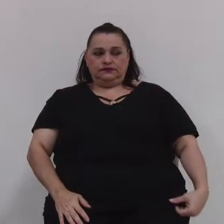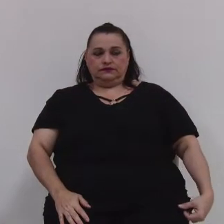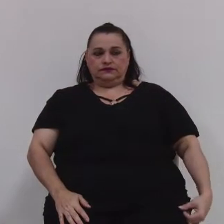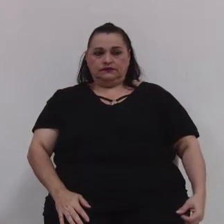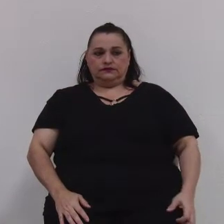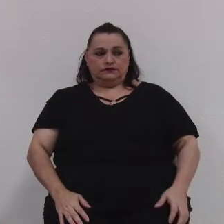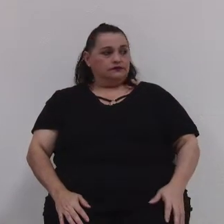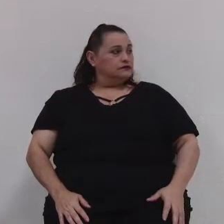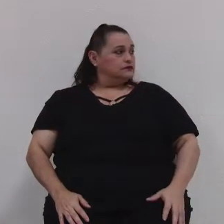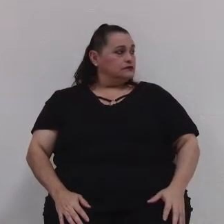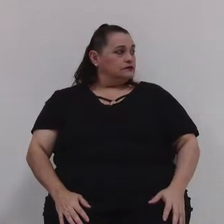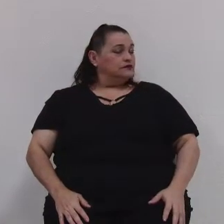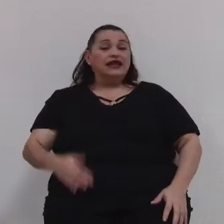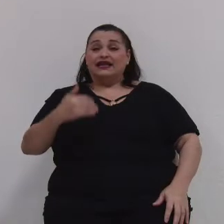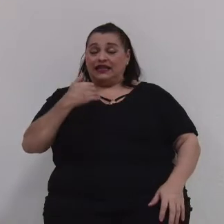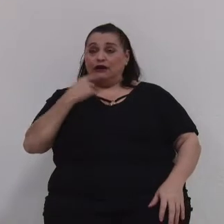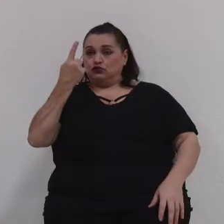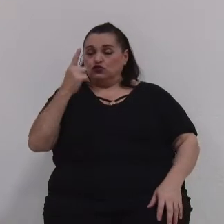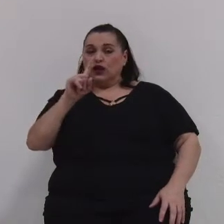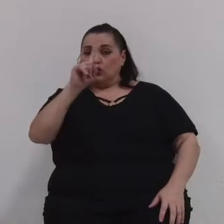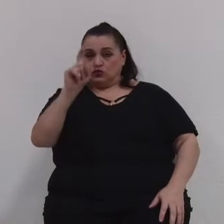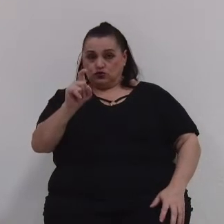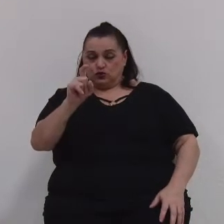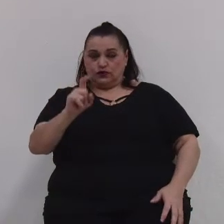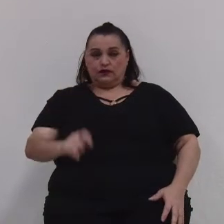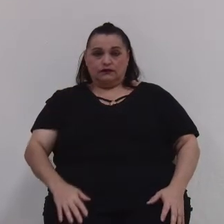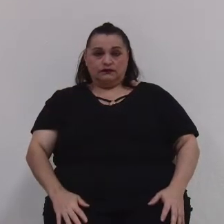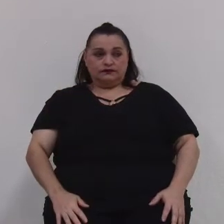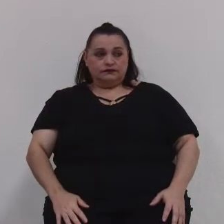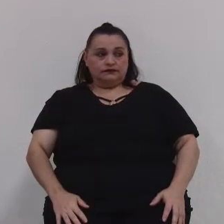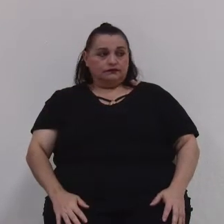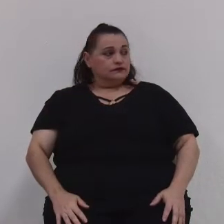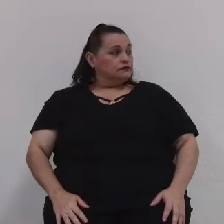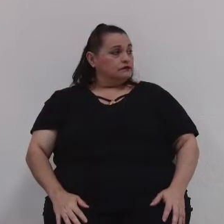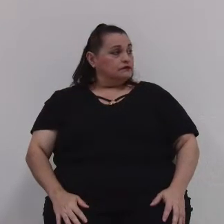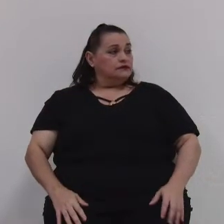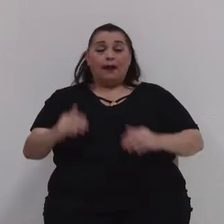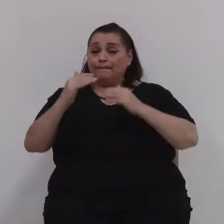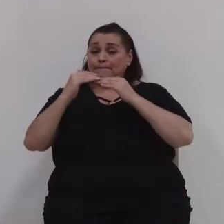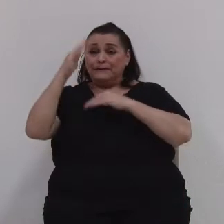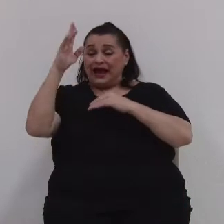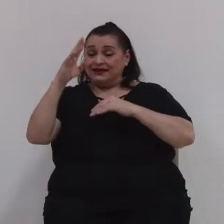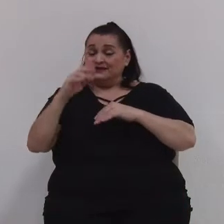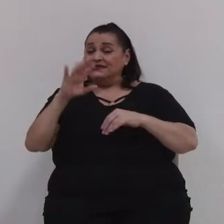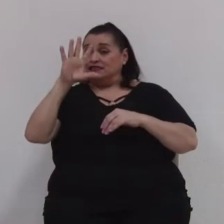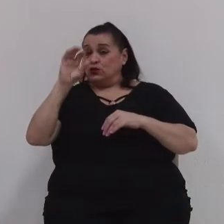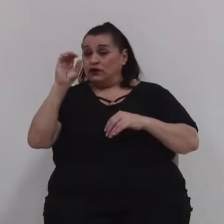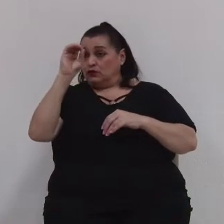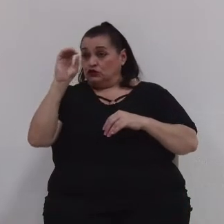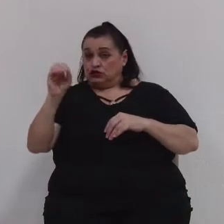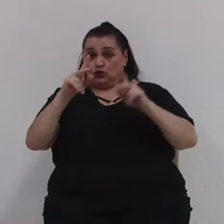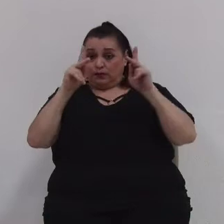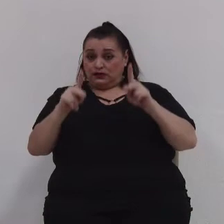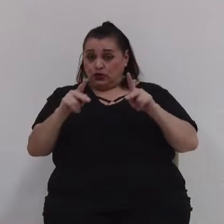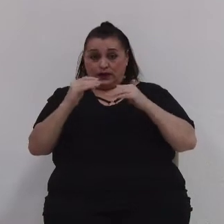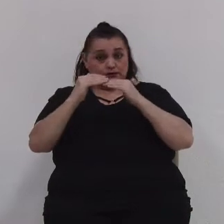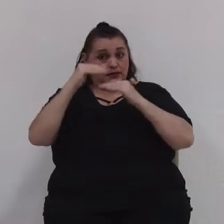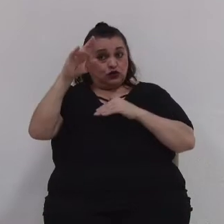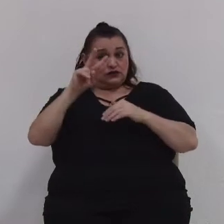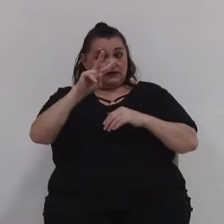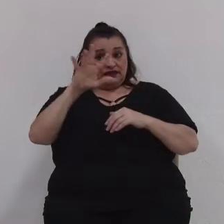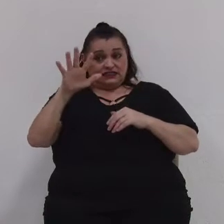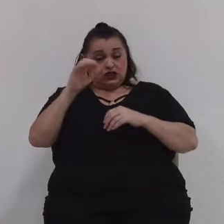1, 2. Tenemos por acá una consulta. Acá también. Más de la mitad de las personas mayores de 25